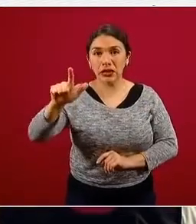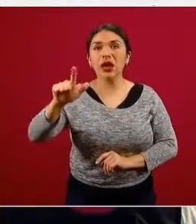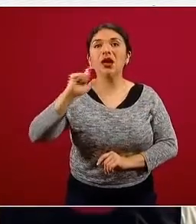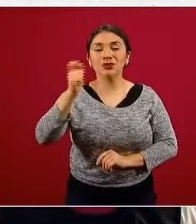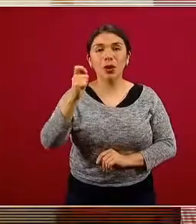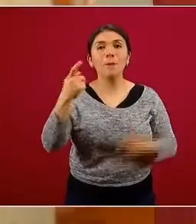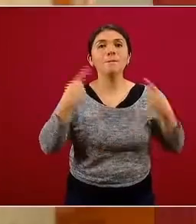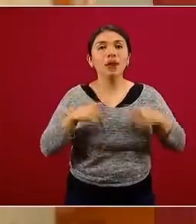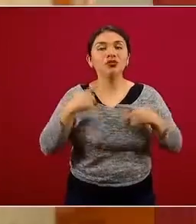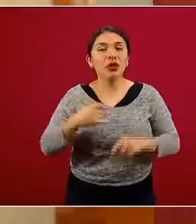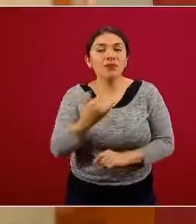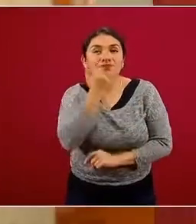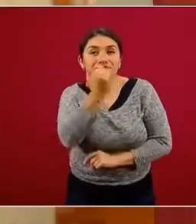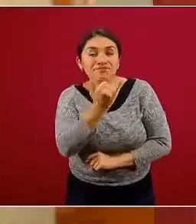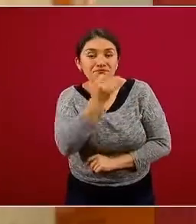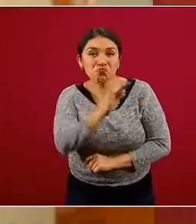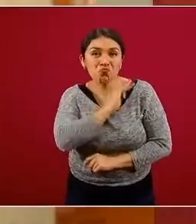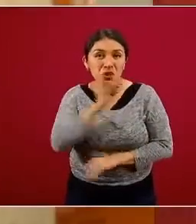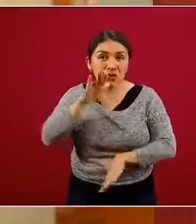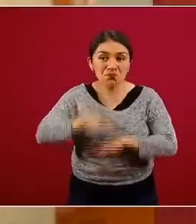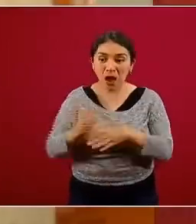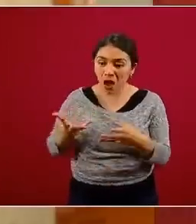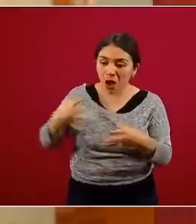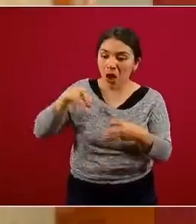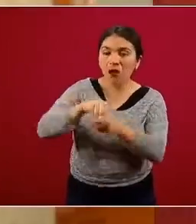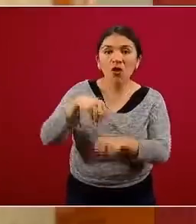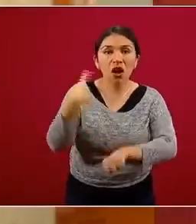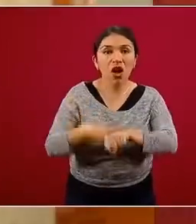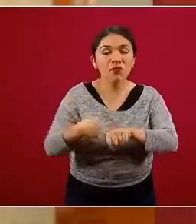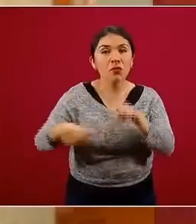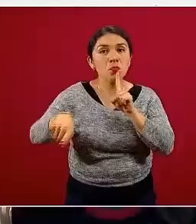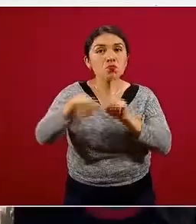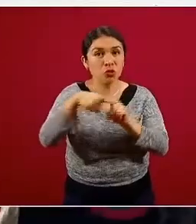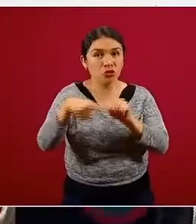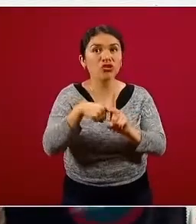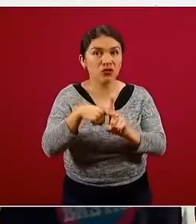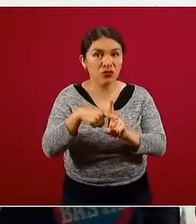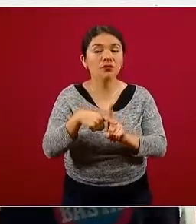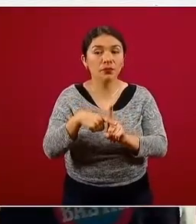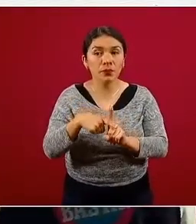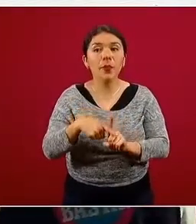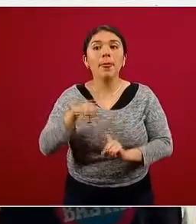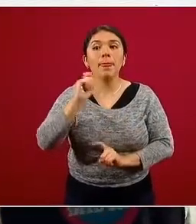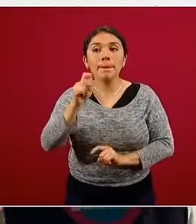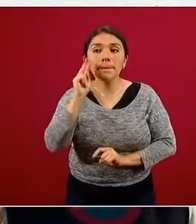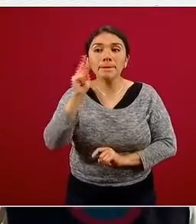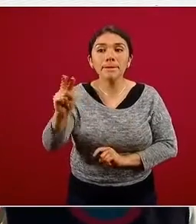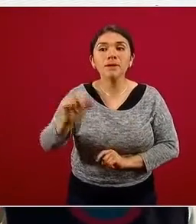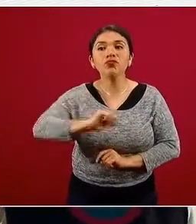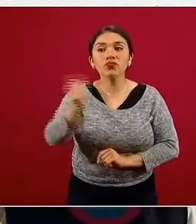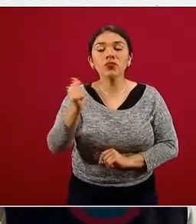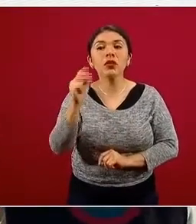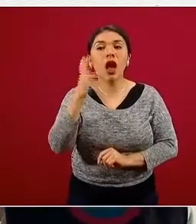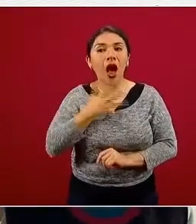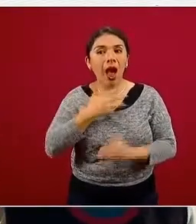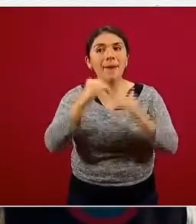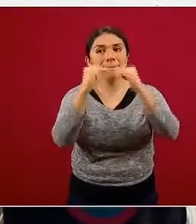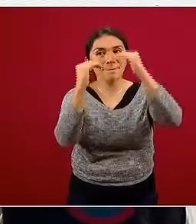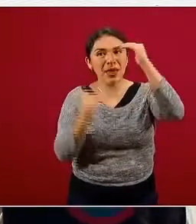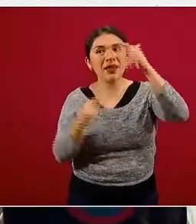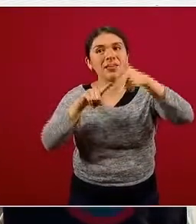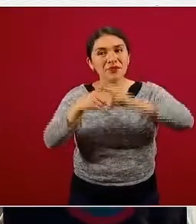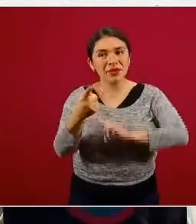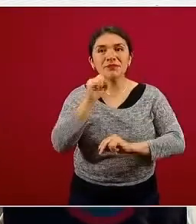614.467 son los casos que se estiman, son confirmados a la enfermedad. Veíamos este descenso que